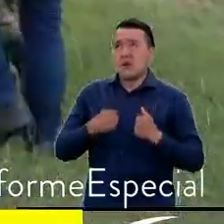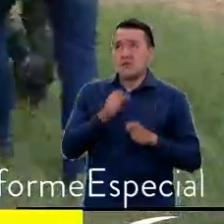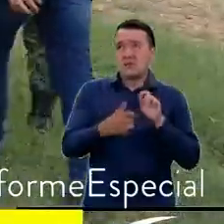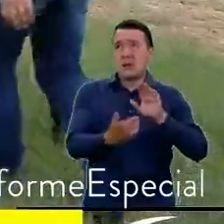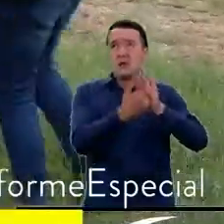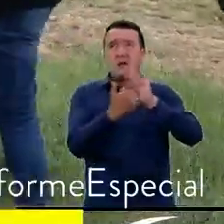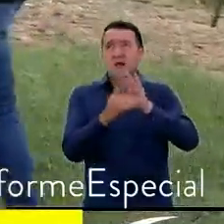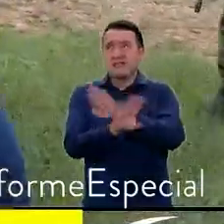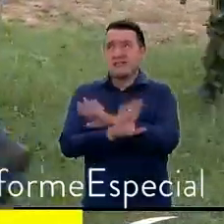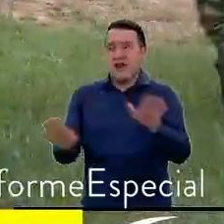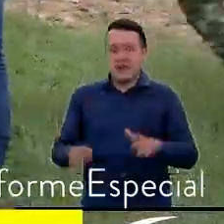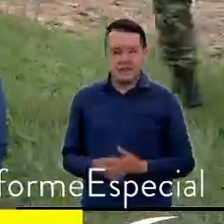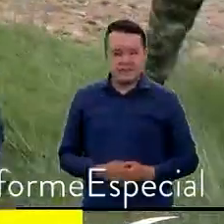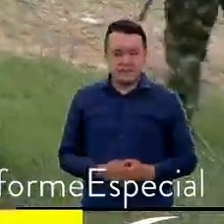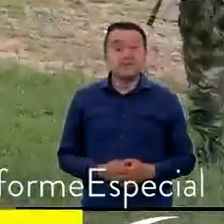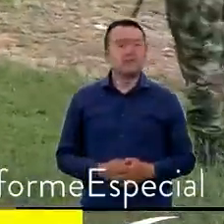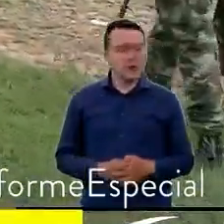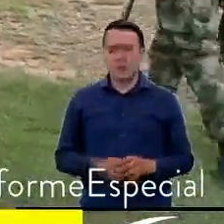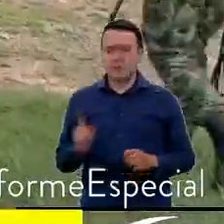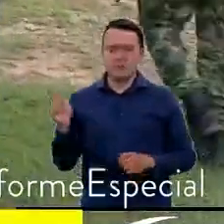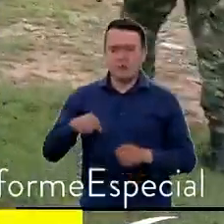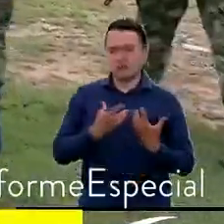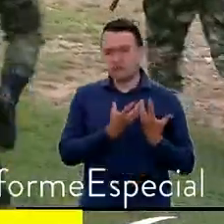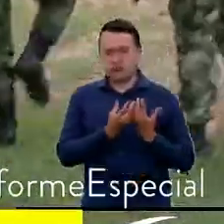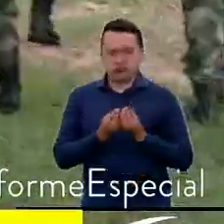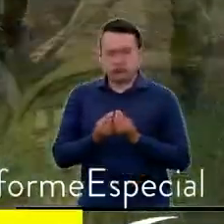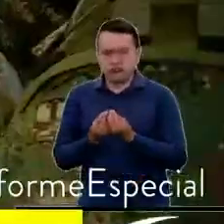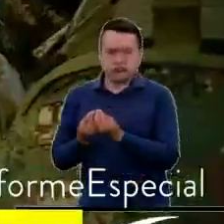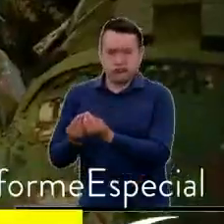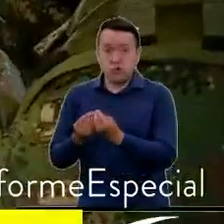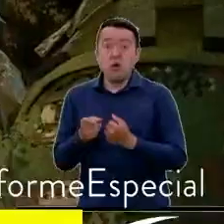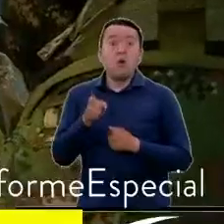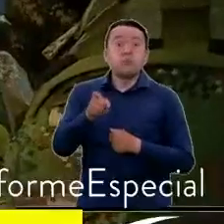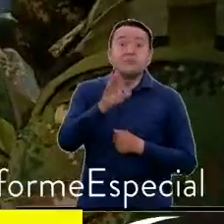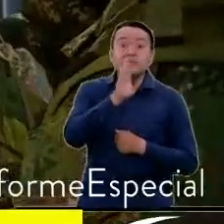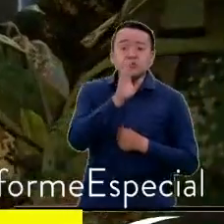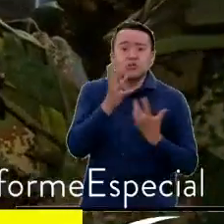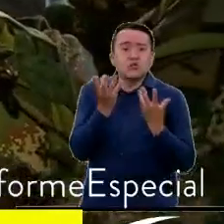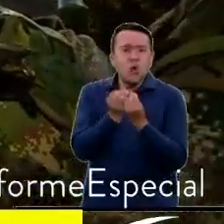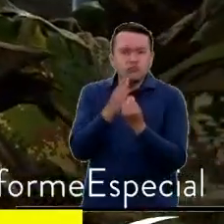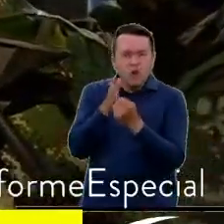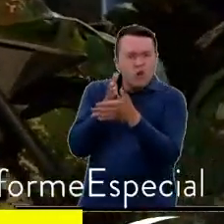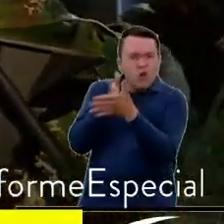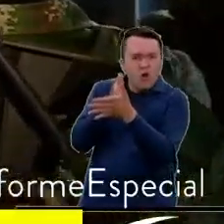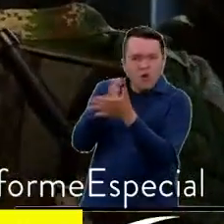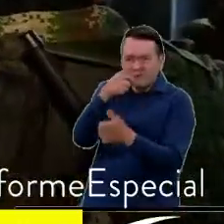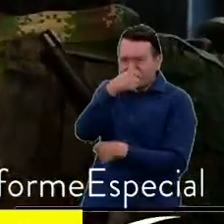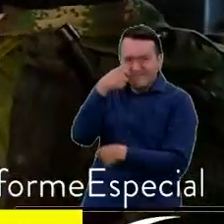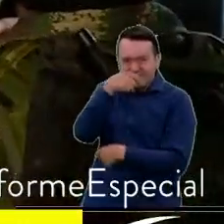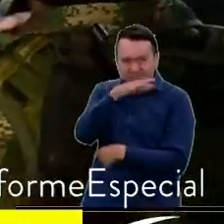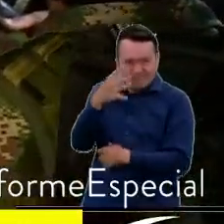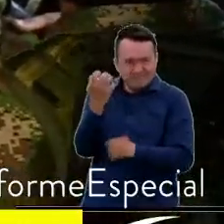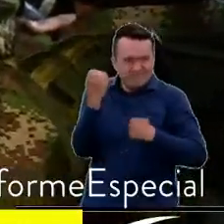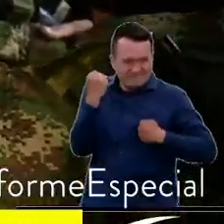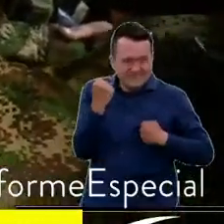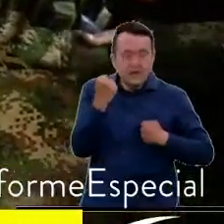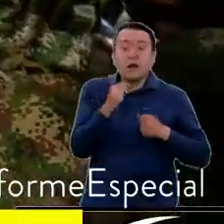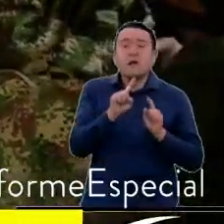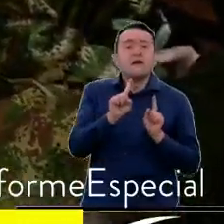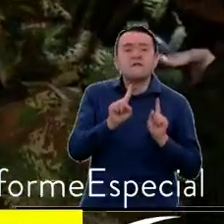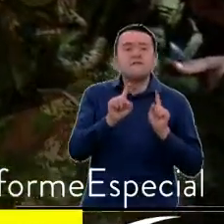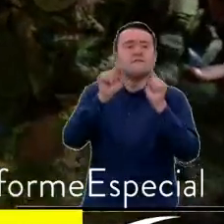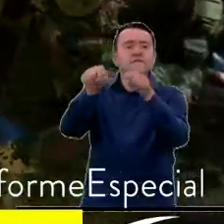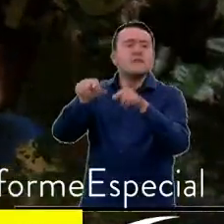nos embarcamos hacia el objetivo. Junto a los hombres de la Brigada contra el Narcotráfico del Ejército Nacional, vamos rumbo